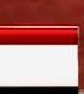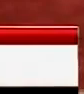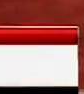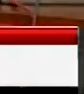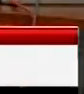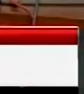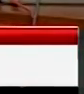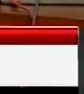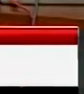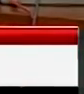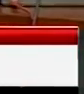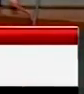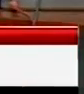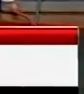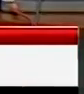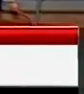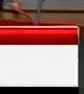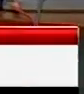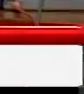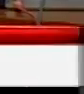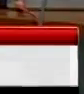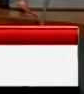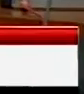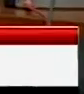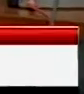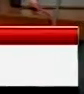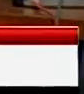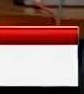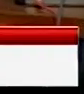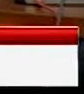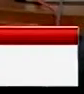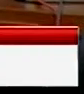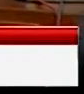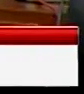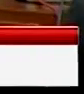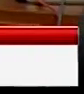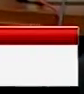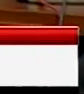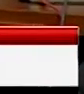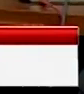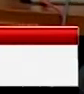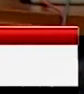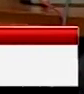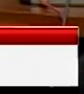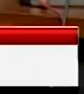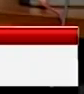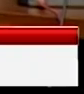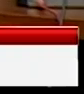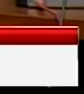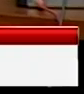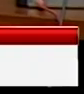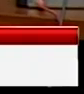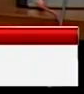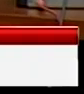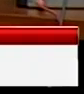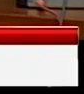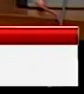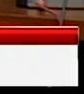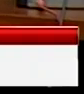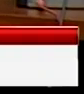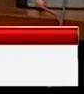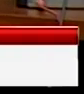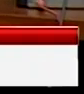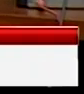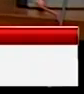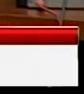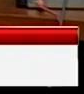poder humillando a tus semejantes porque el poder termina y el recuerdo perdura y esto lo